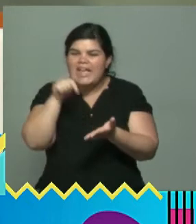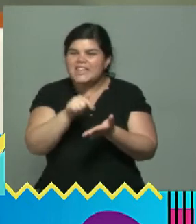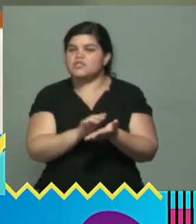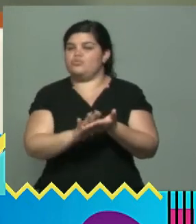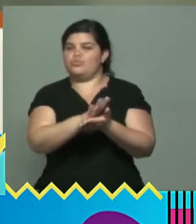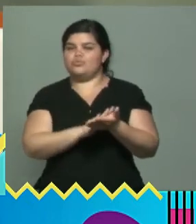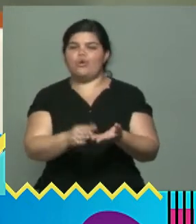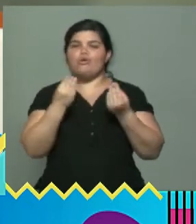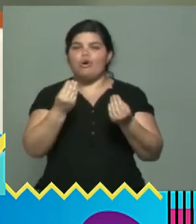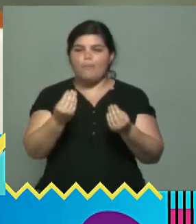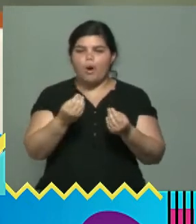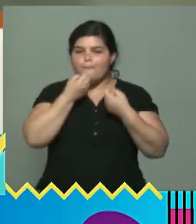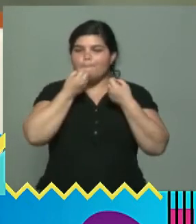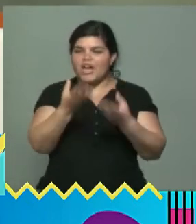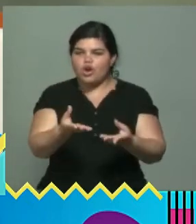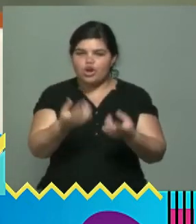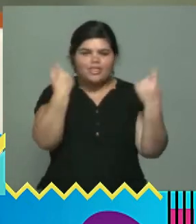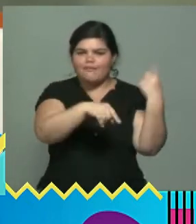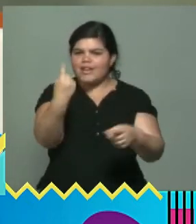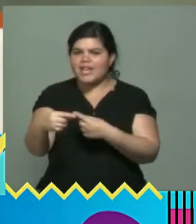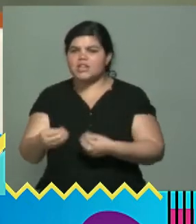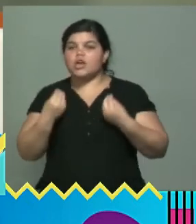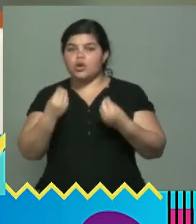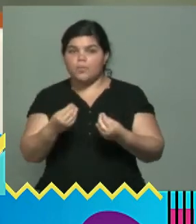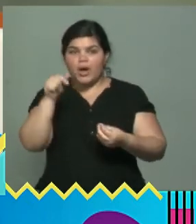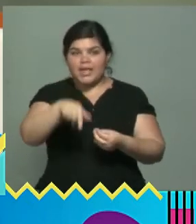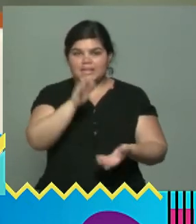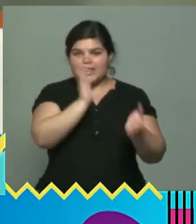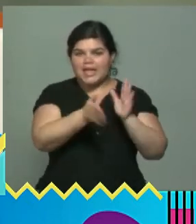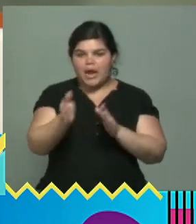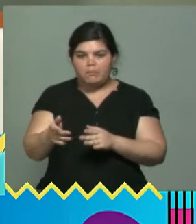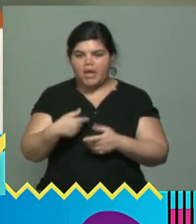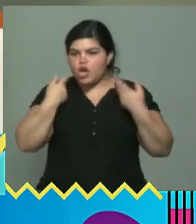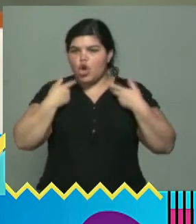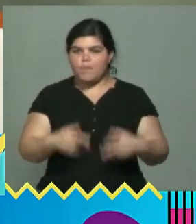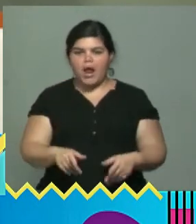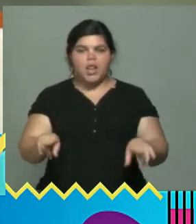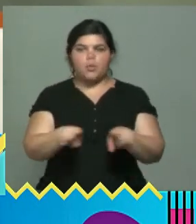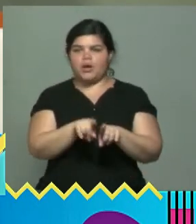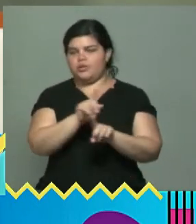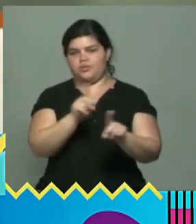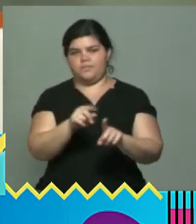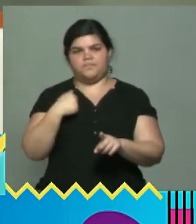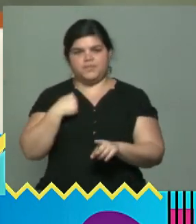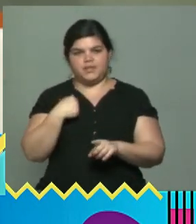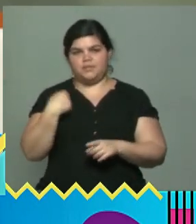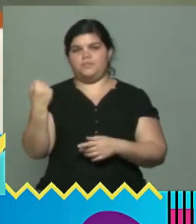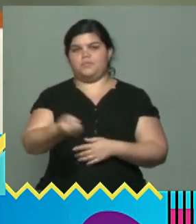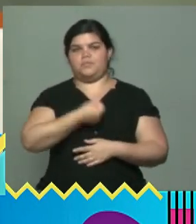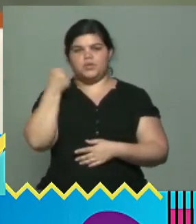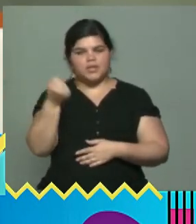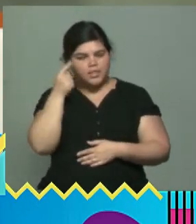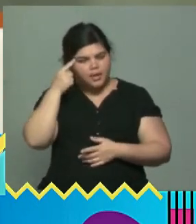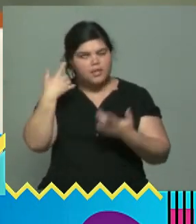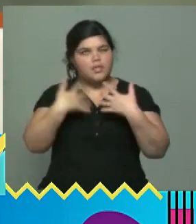el espacio propicio y la terapia, en definitiva, que no sea la tradicional. Y ahí como psicólogo creo que nos merecemos revisar